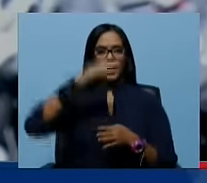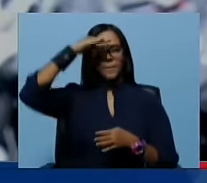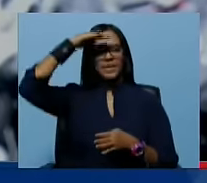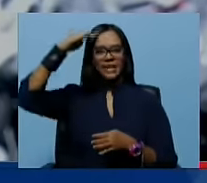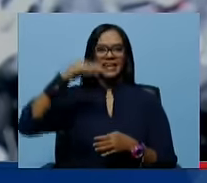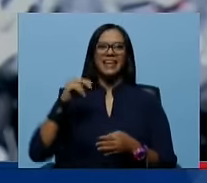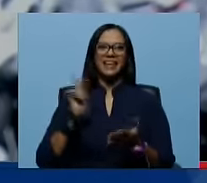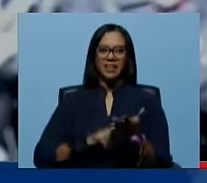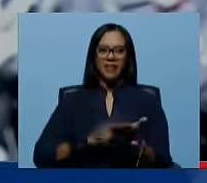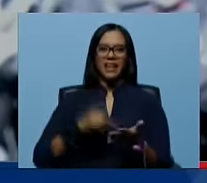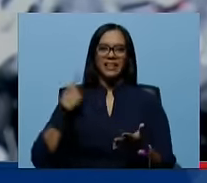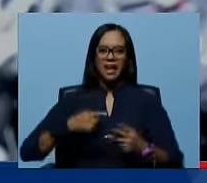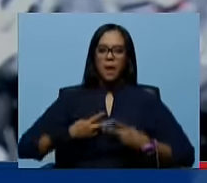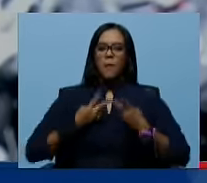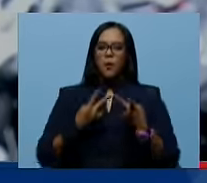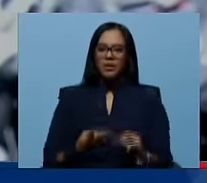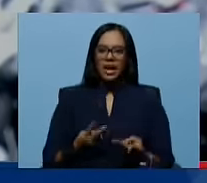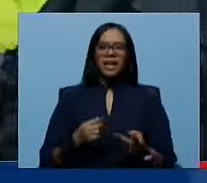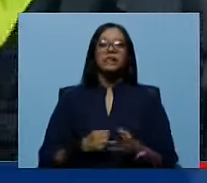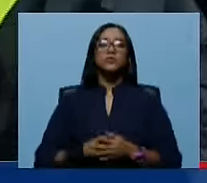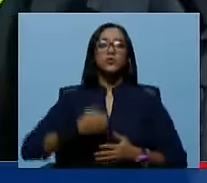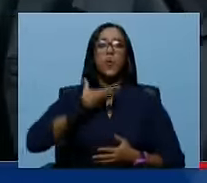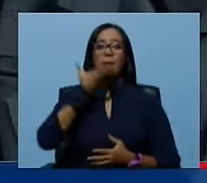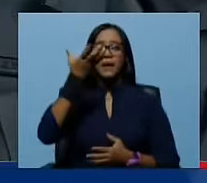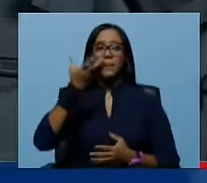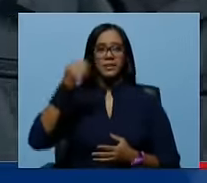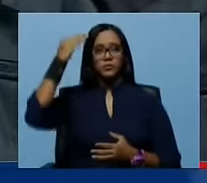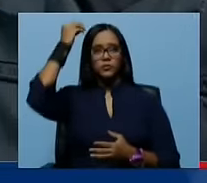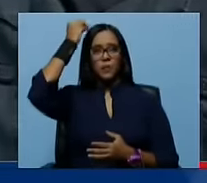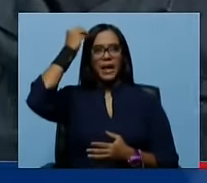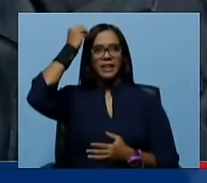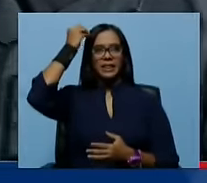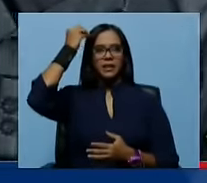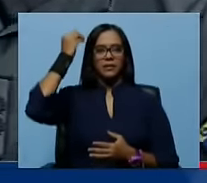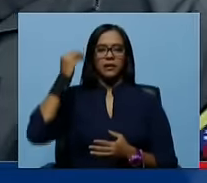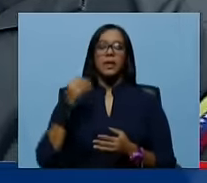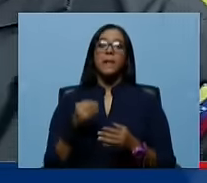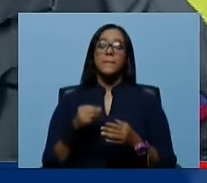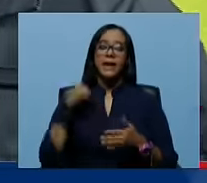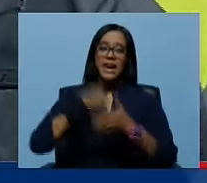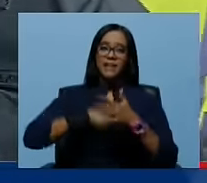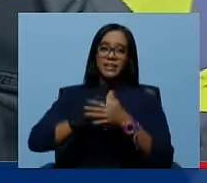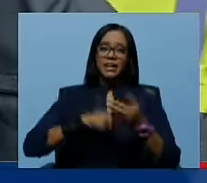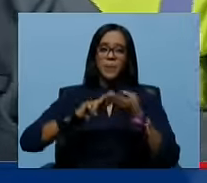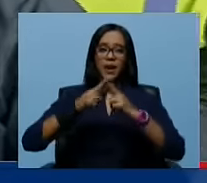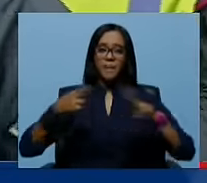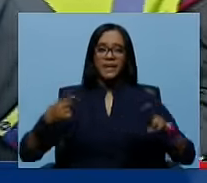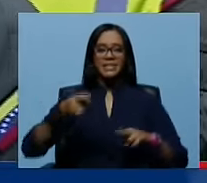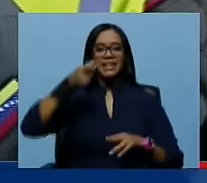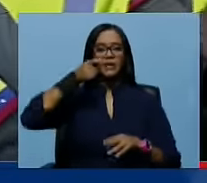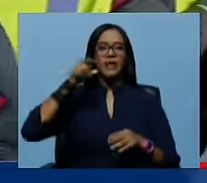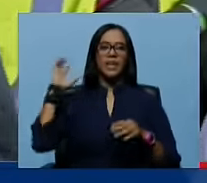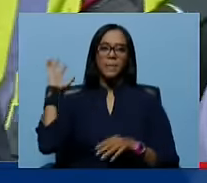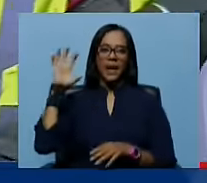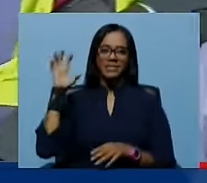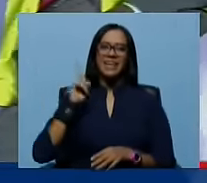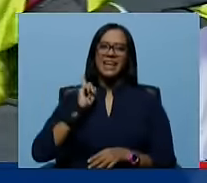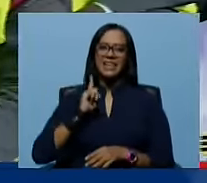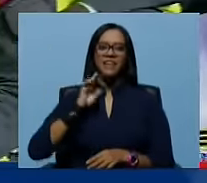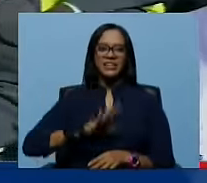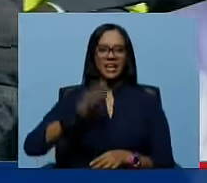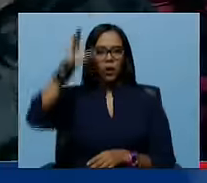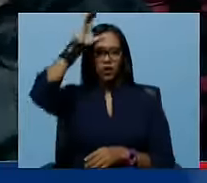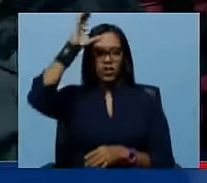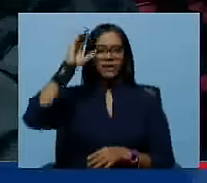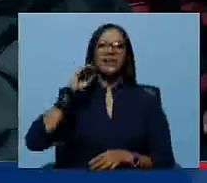tienen vocación en su alma, en su mente, para la batalla por la paz y la seguridad del país, deben estar conscientes de